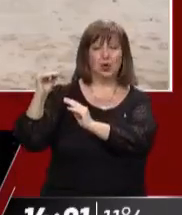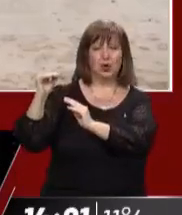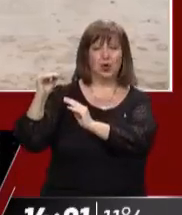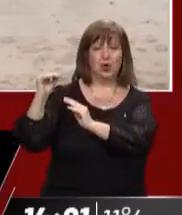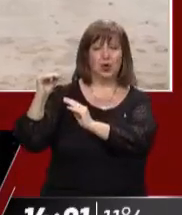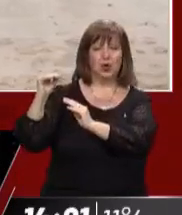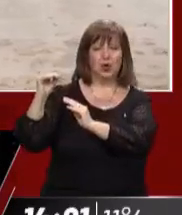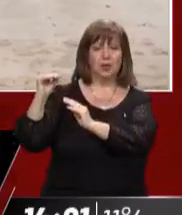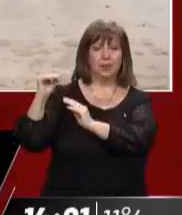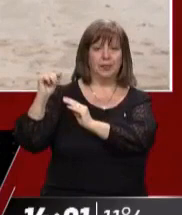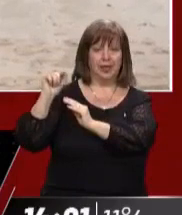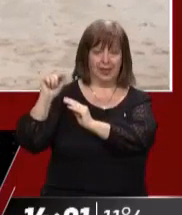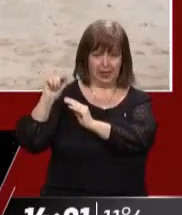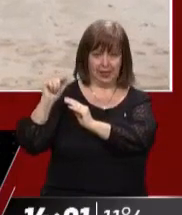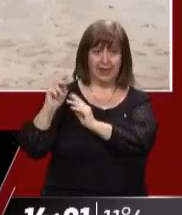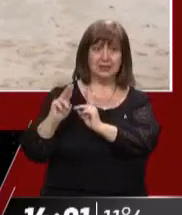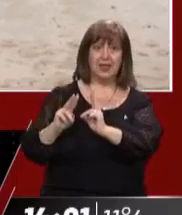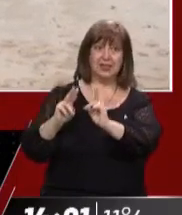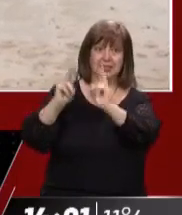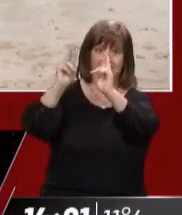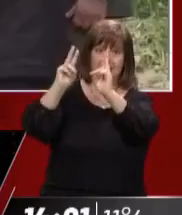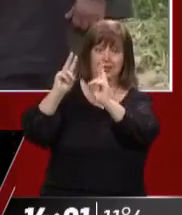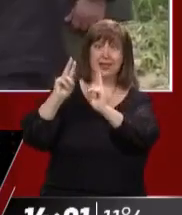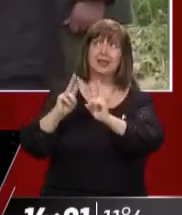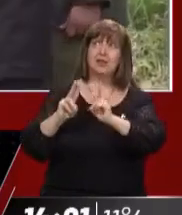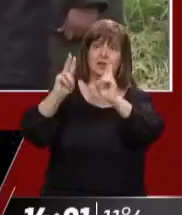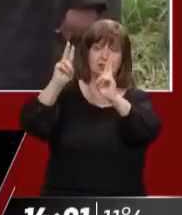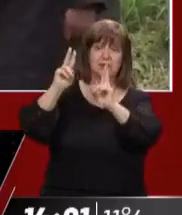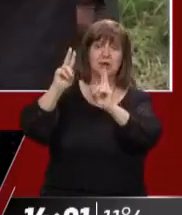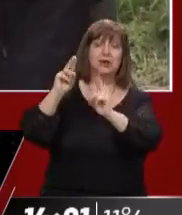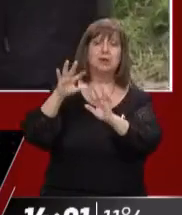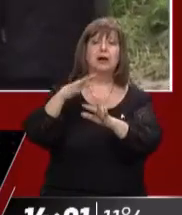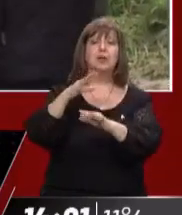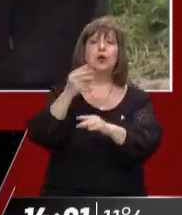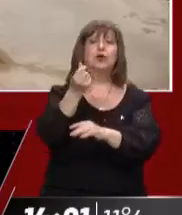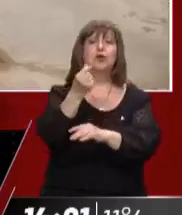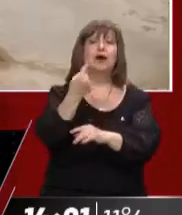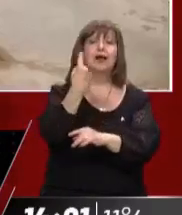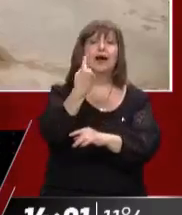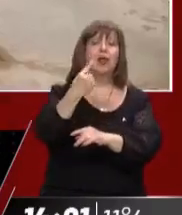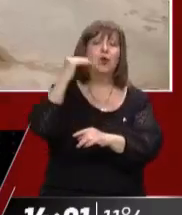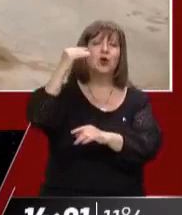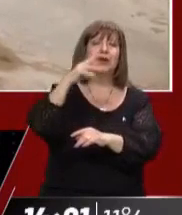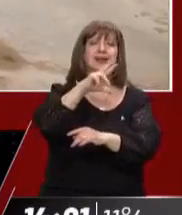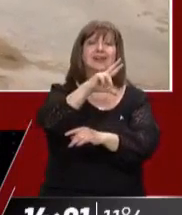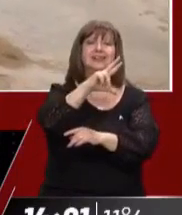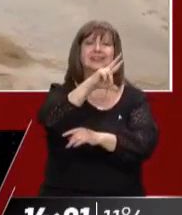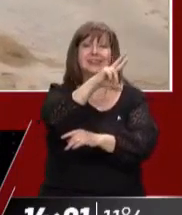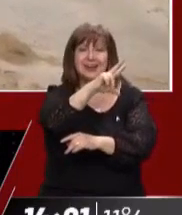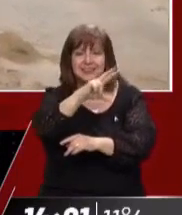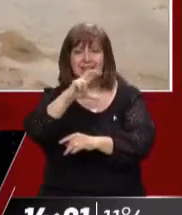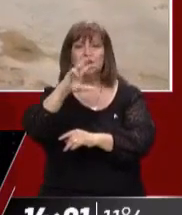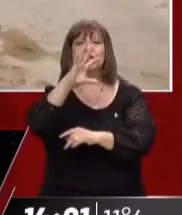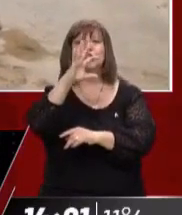eso departamentos lo que ustedes están viendo los que fueron desalojados valen cerca o más de 350